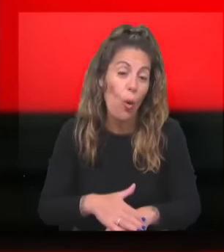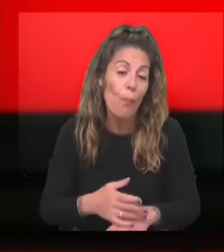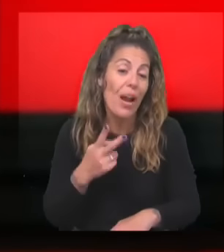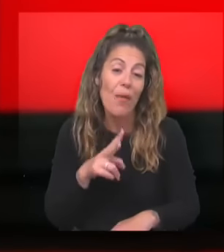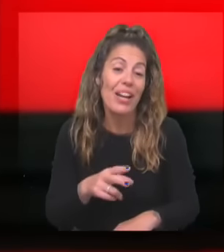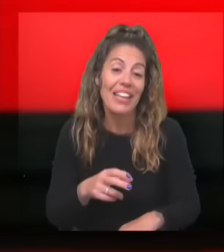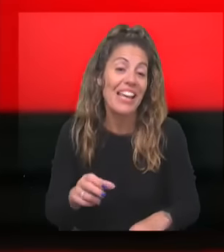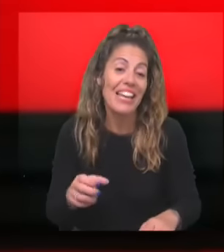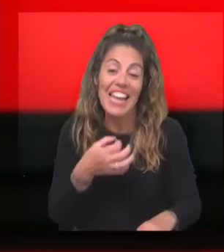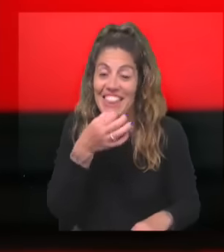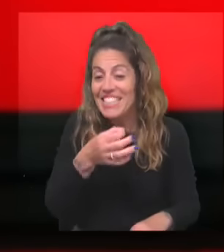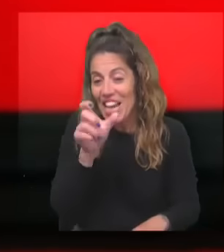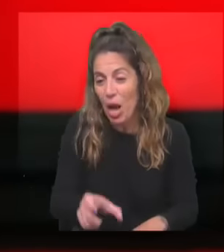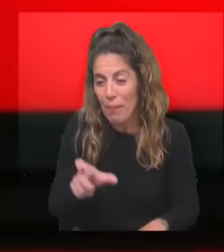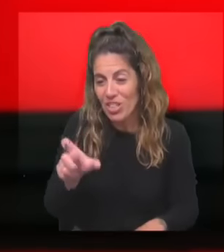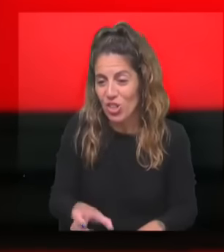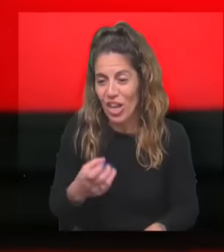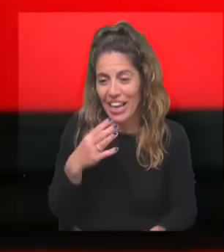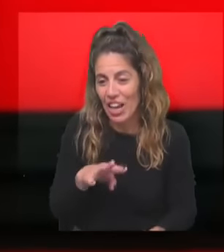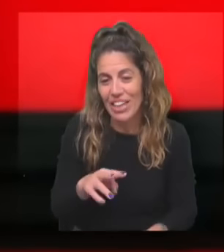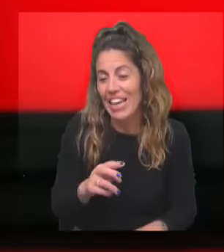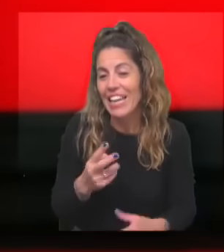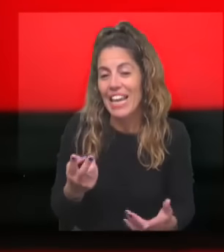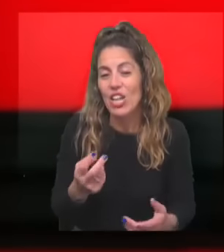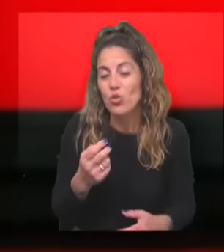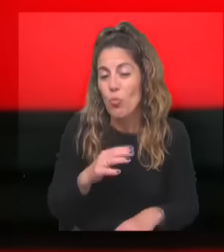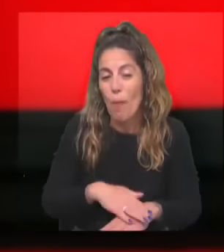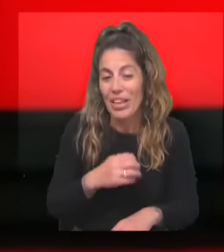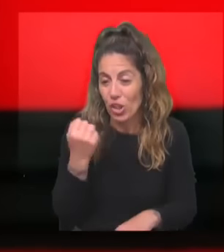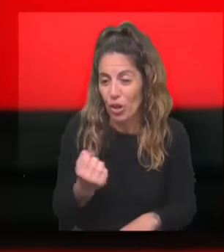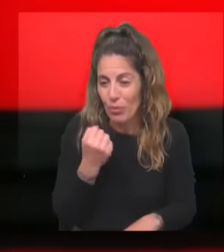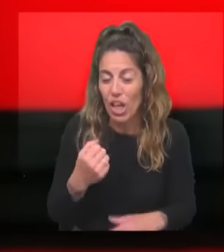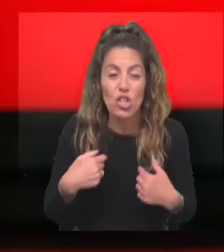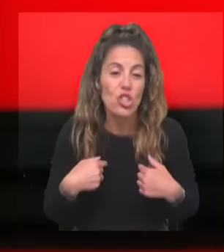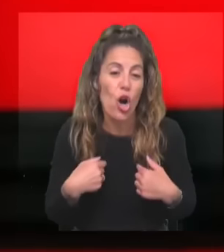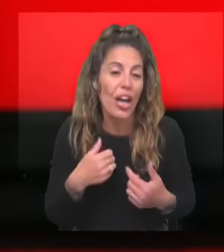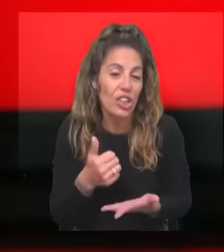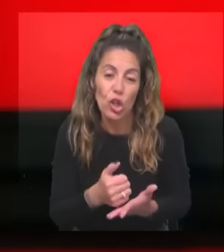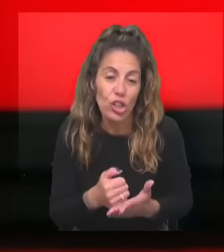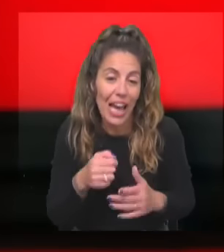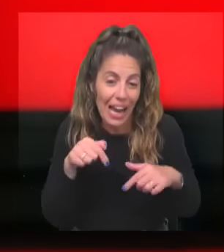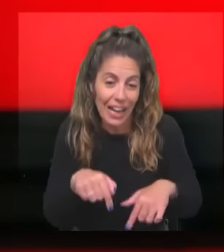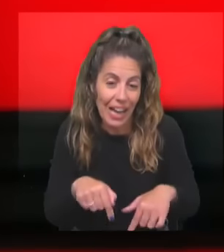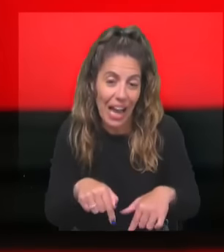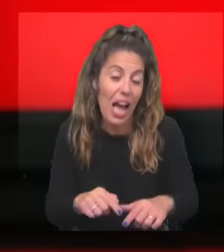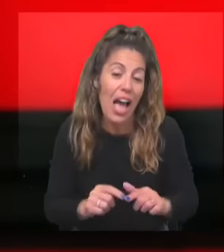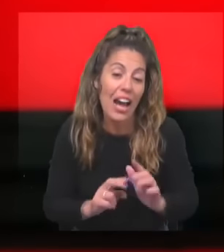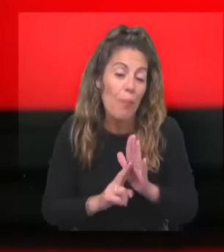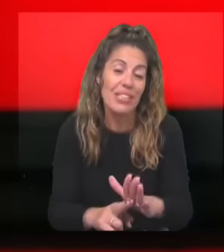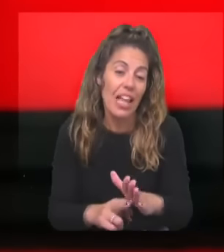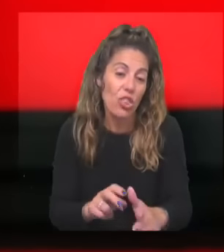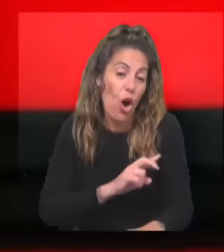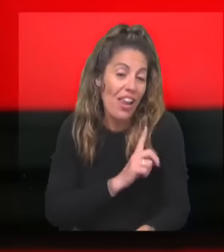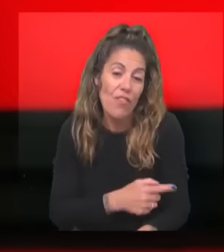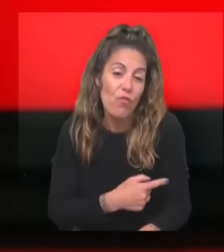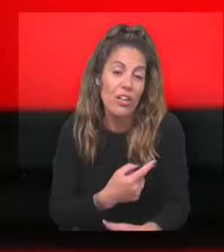gente, claro. Sí, sí. Me gustaría un poco decir, yo estoy aquí representando el esfuerzo de mucha gente, ¿no? Hay un largo equipo muy empeñoso en esto y